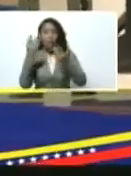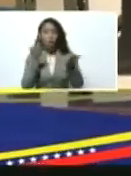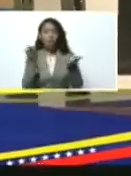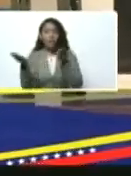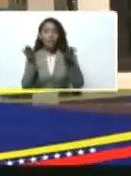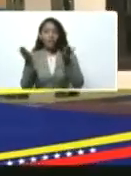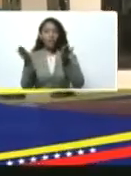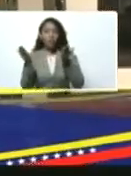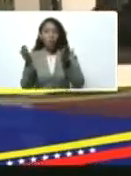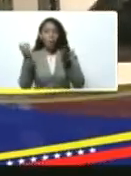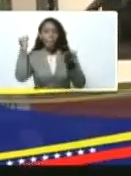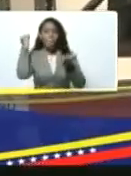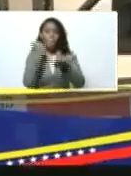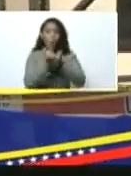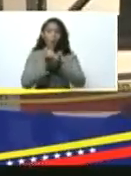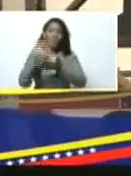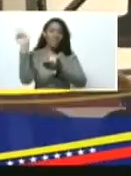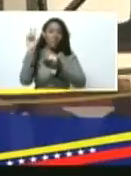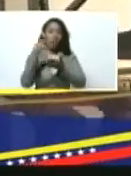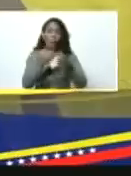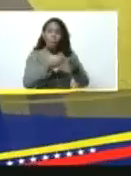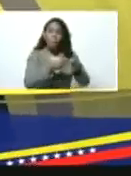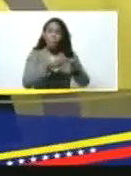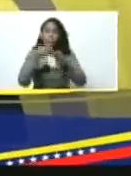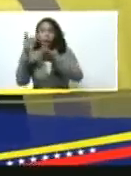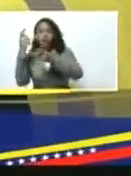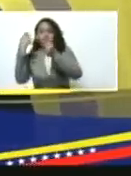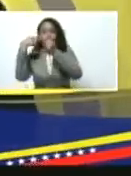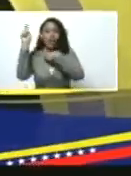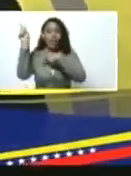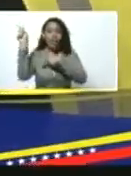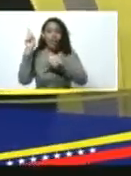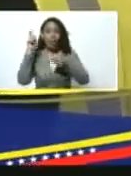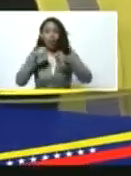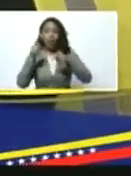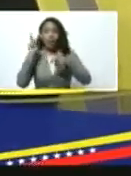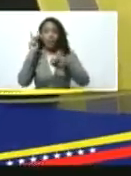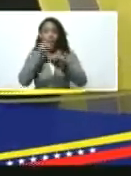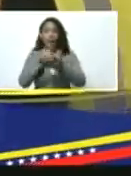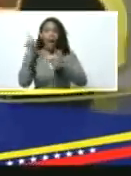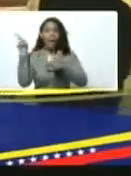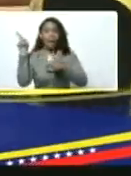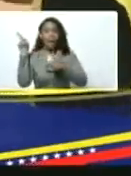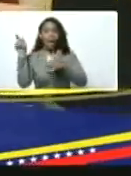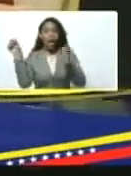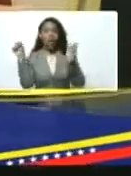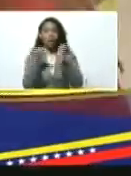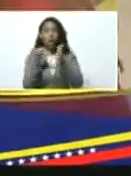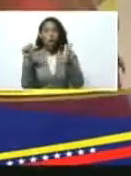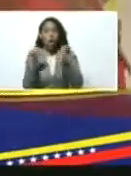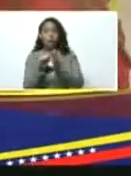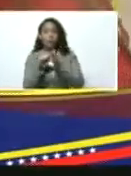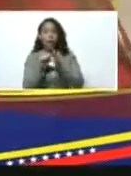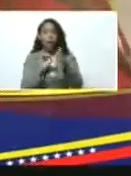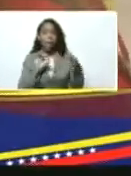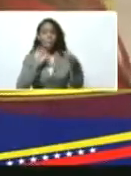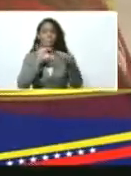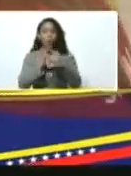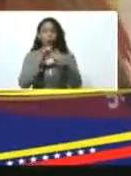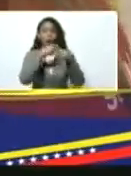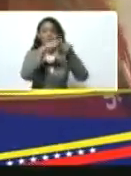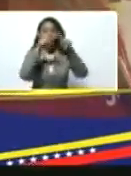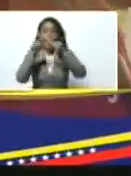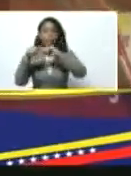servicios postales de Venezuela, esas mercancías van a llegar a este almacén. ¿Desde dónde? Con la articulación de